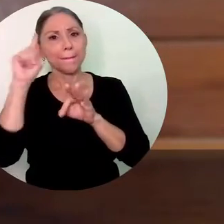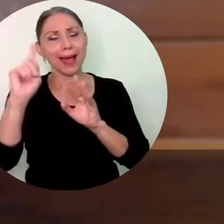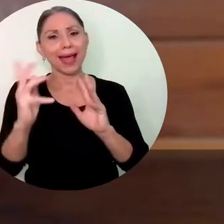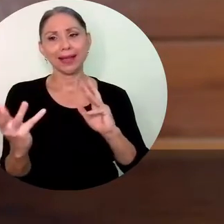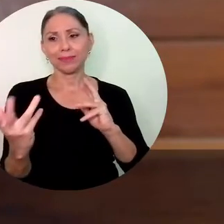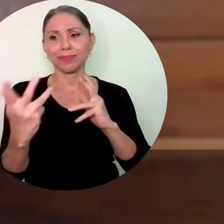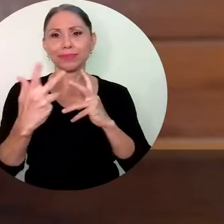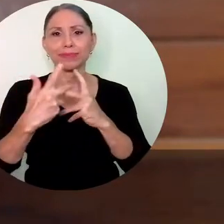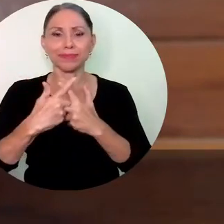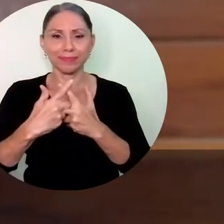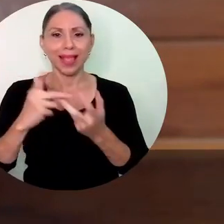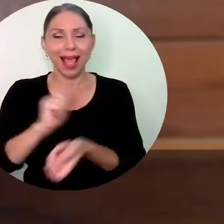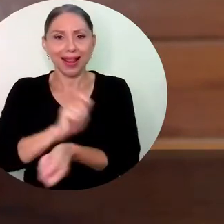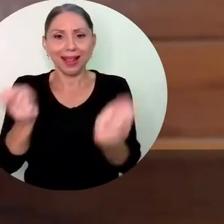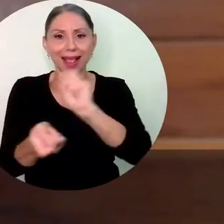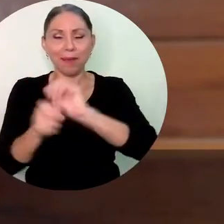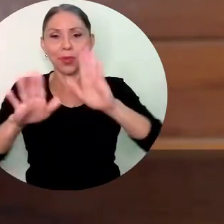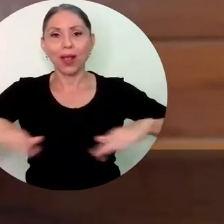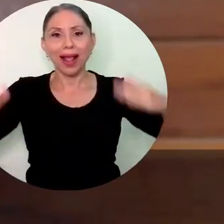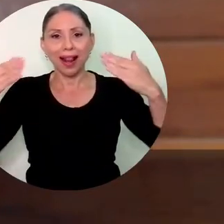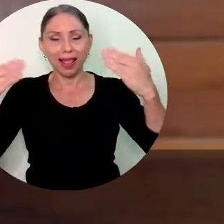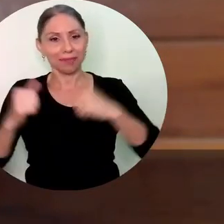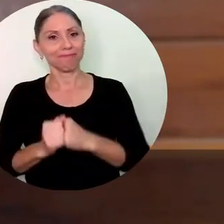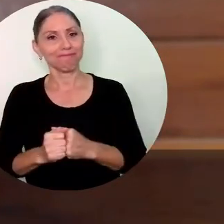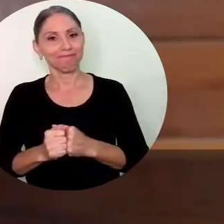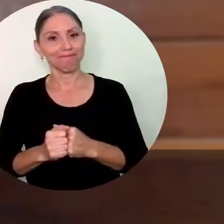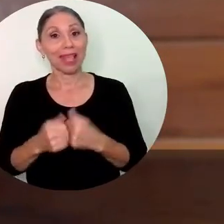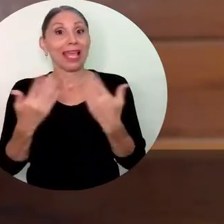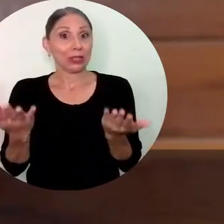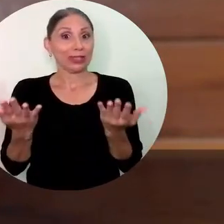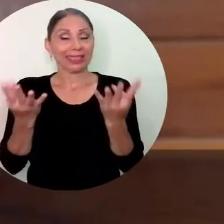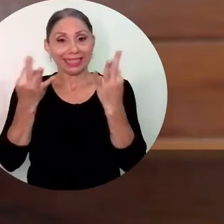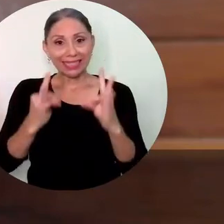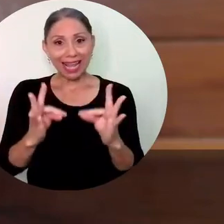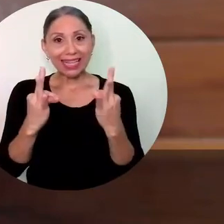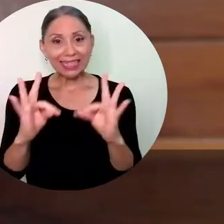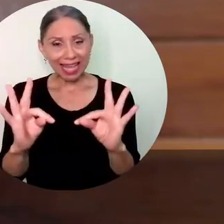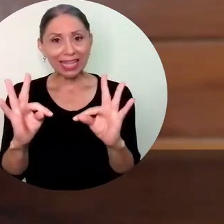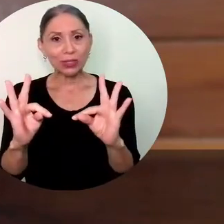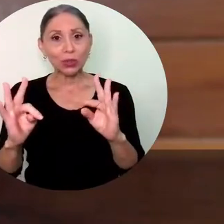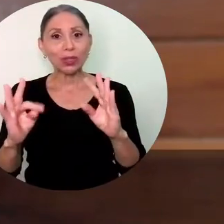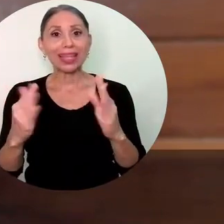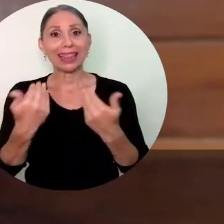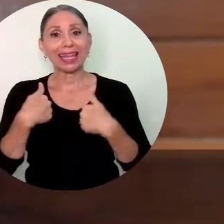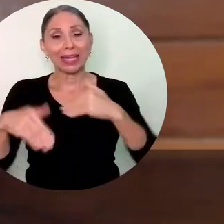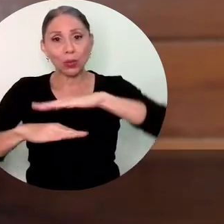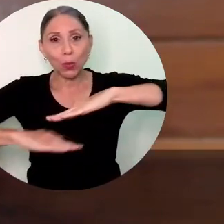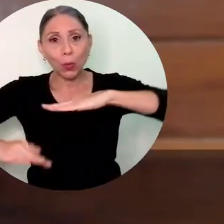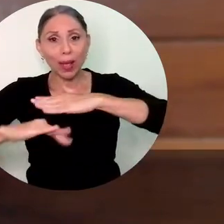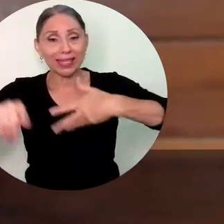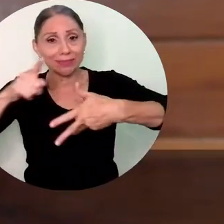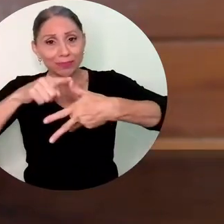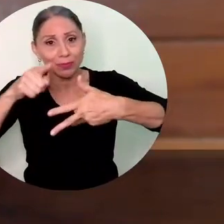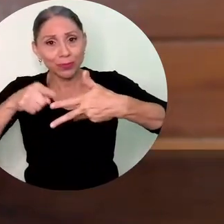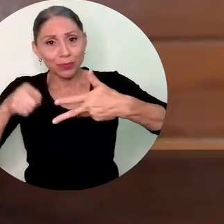la adaptación al cambio climático. Entonces, intentando partir de esos